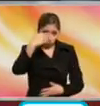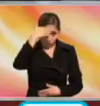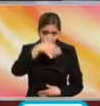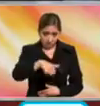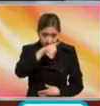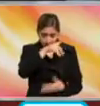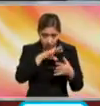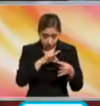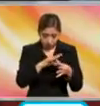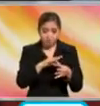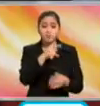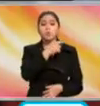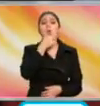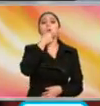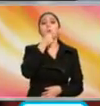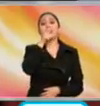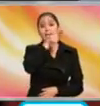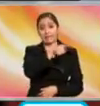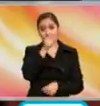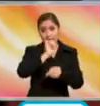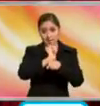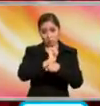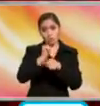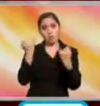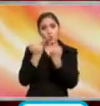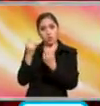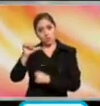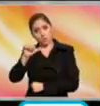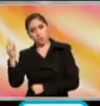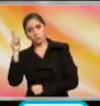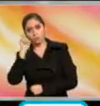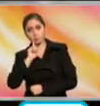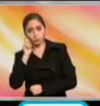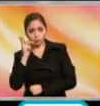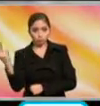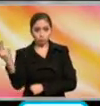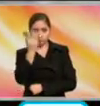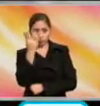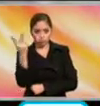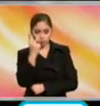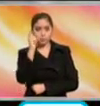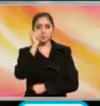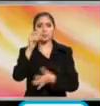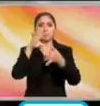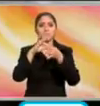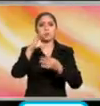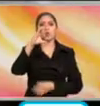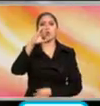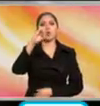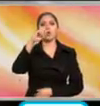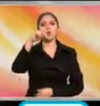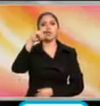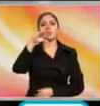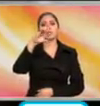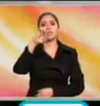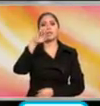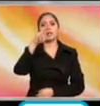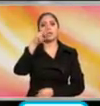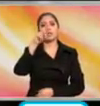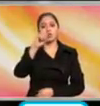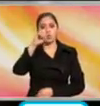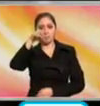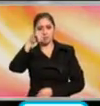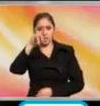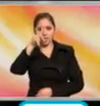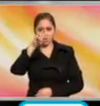Y Mauricio Herrera, junto con su mujer, Luana Gardi, tiene un espectáculo que se llama Concierto Miedo. Concierto